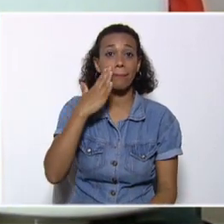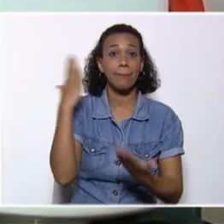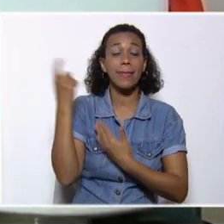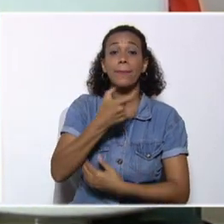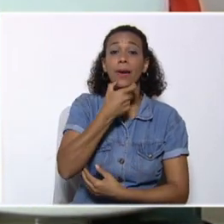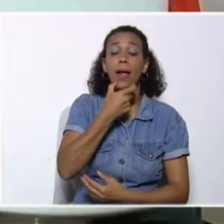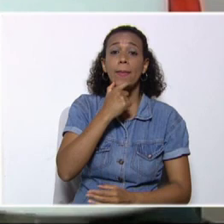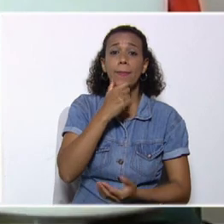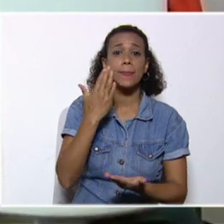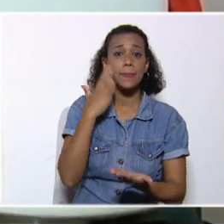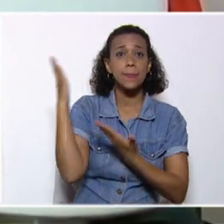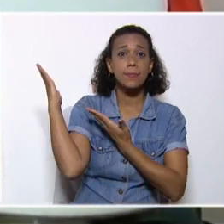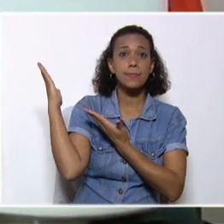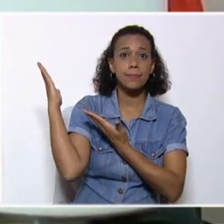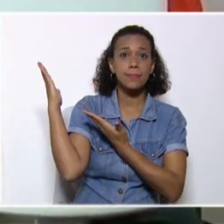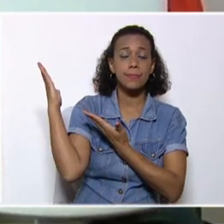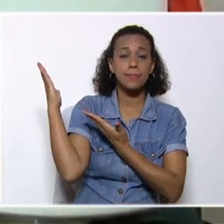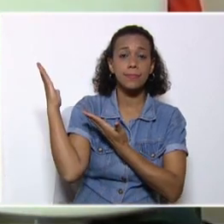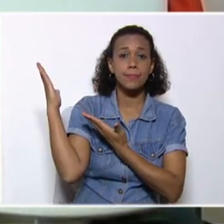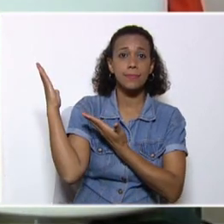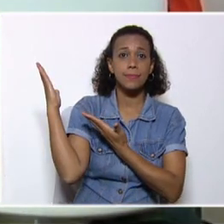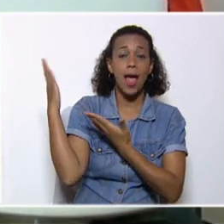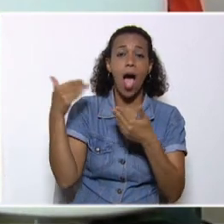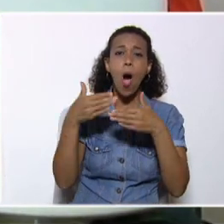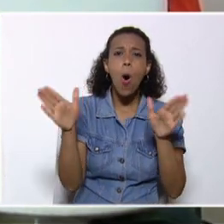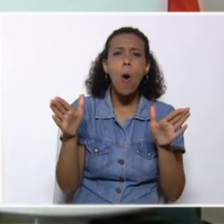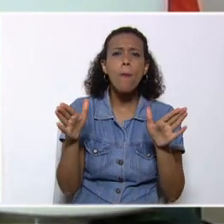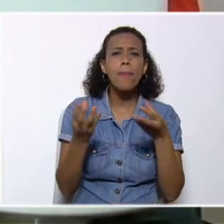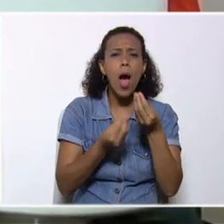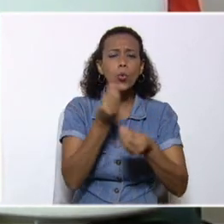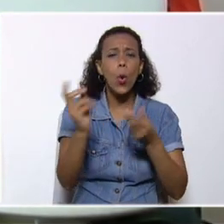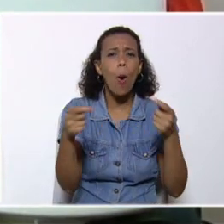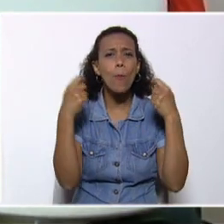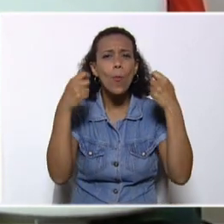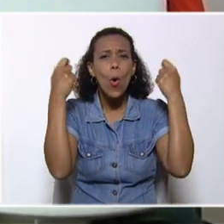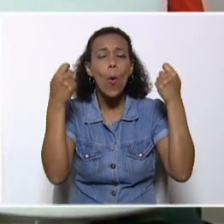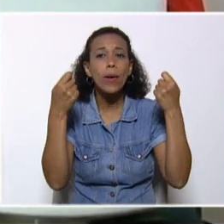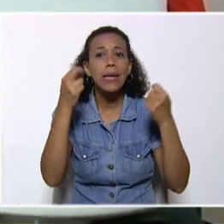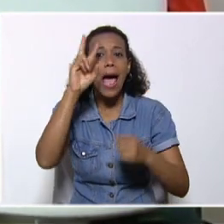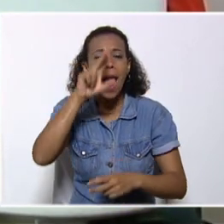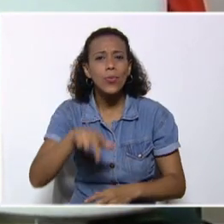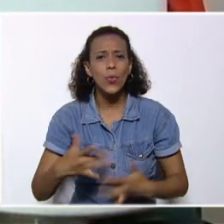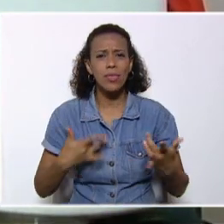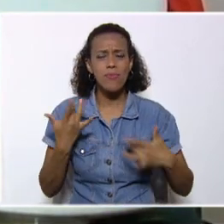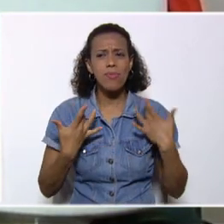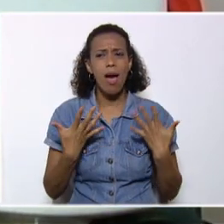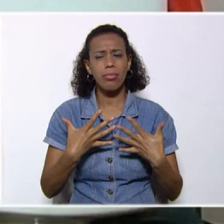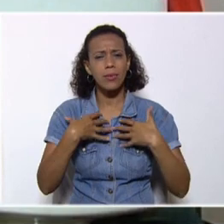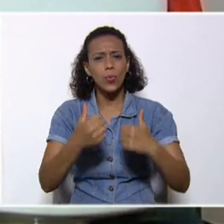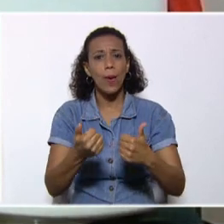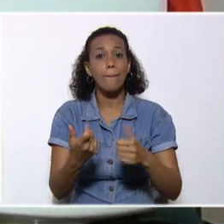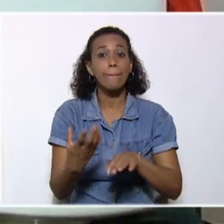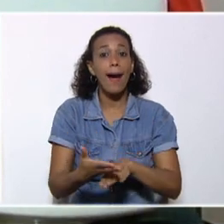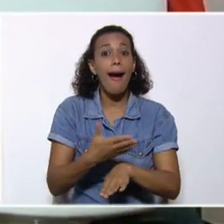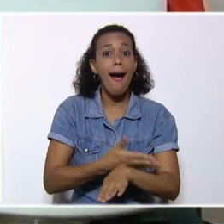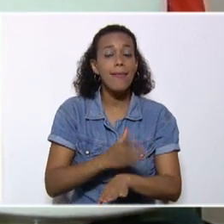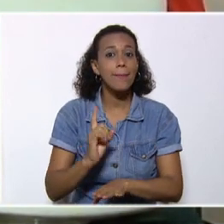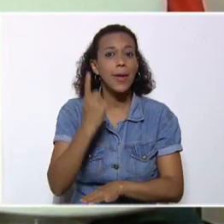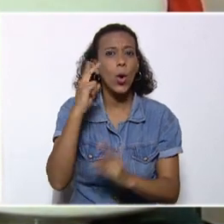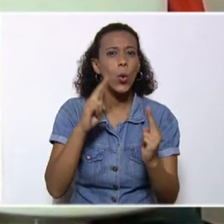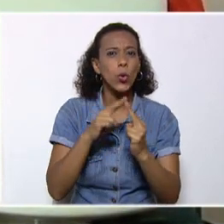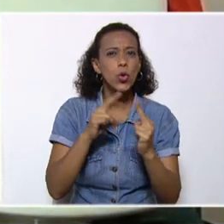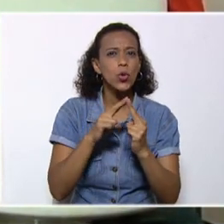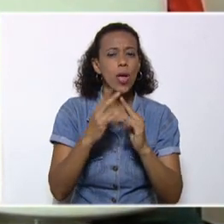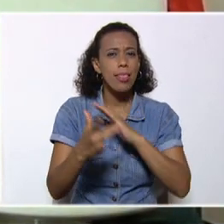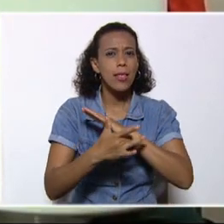OpenShop, vamos a conocer y desarrollar acciones que promuevan hábitos saludables. Pero primero, vamos a